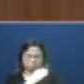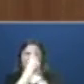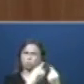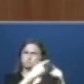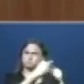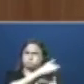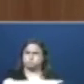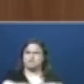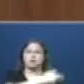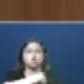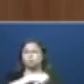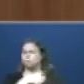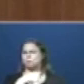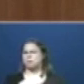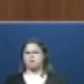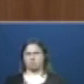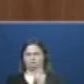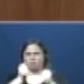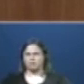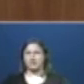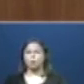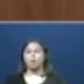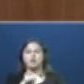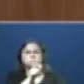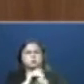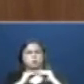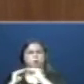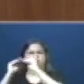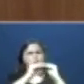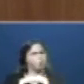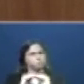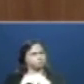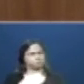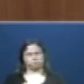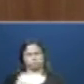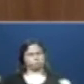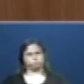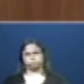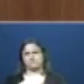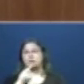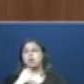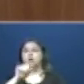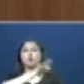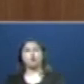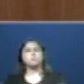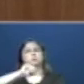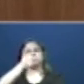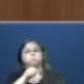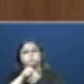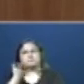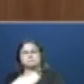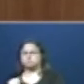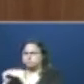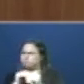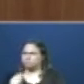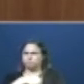acuerdo en la utilización de un coste estándar y así se lo hemos trasladado al gobierno de la nación y tampoco en que